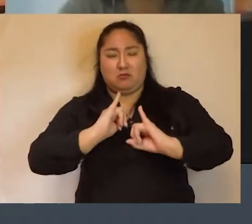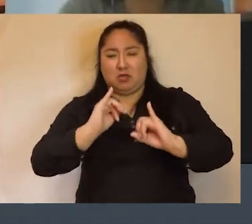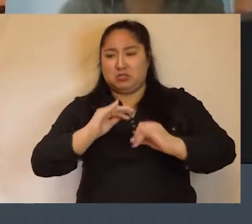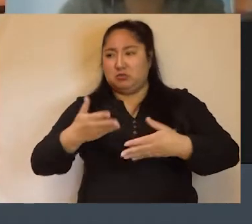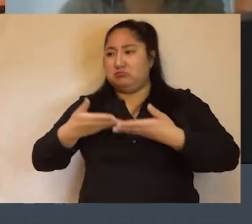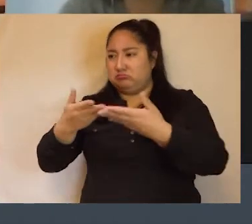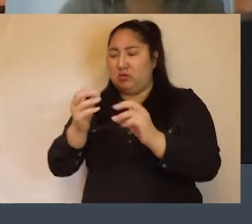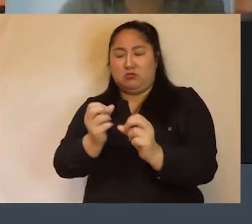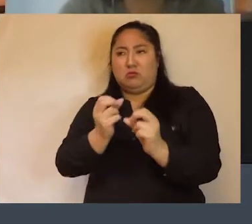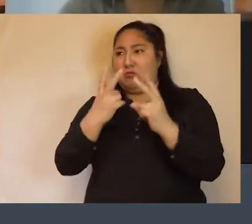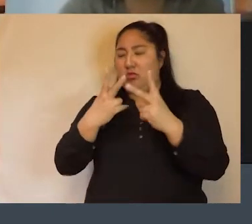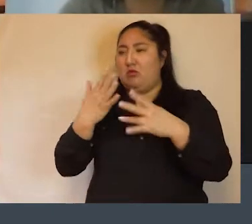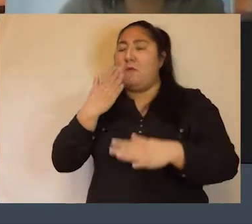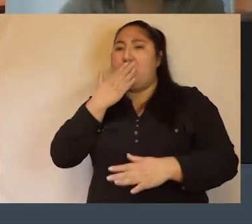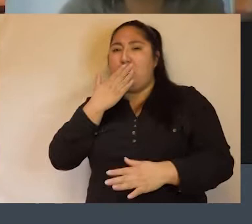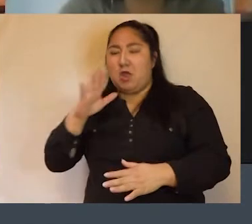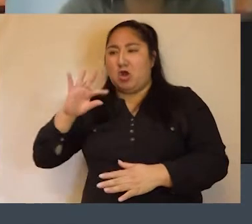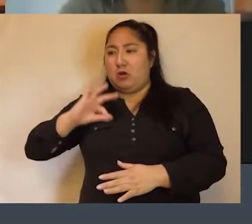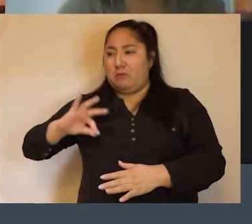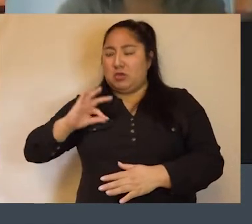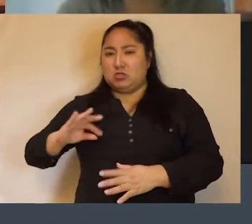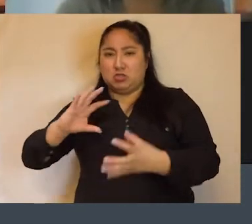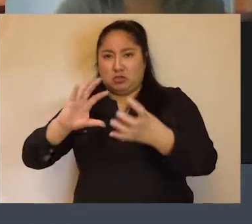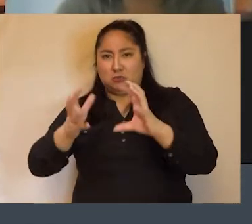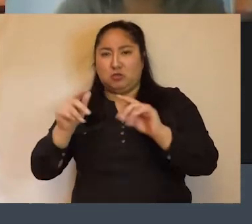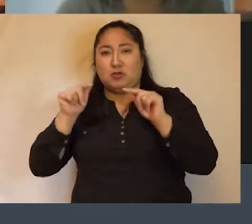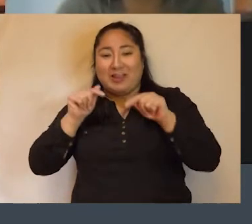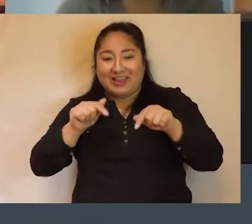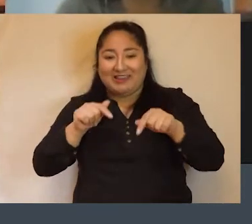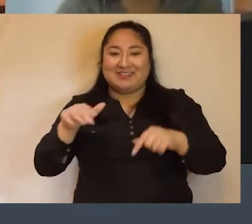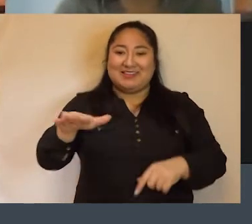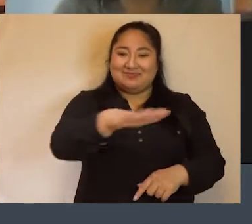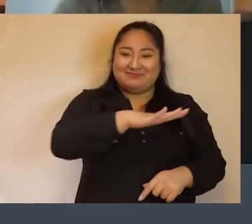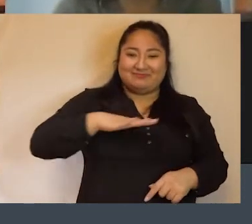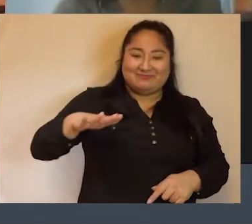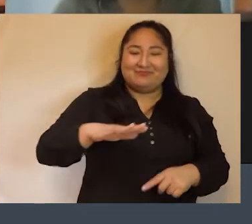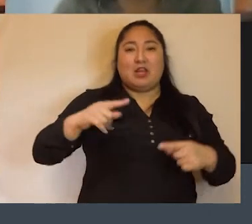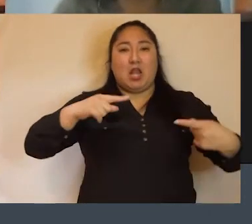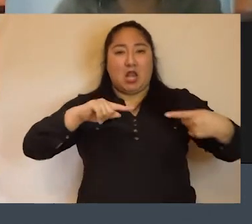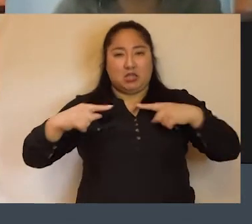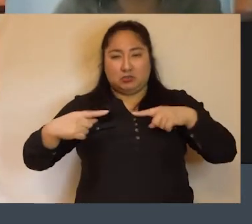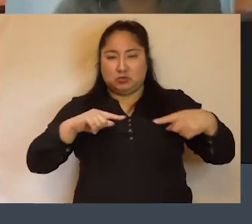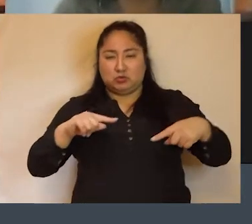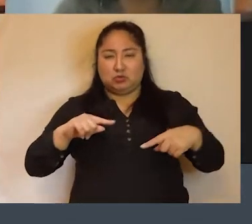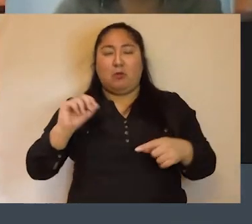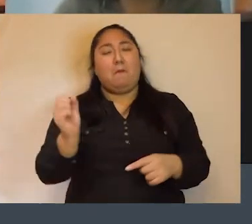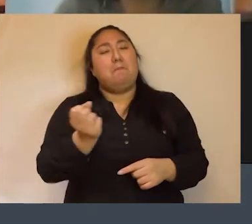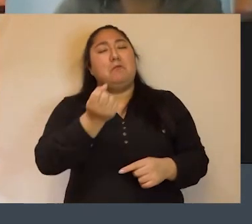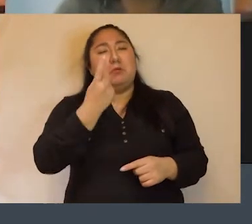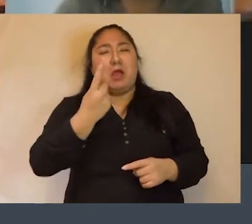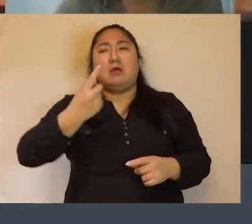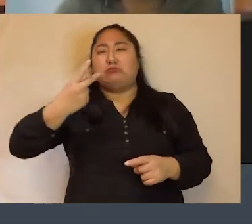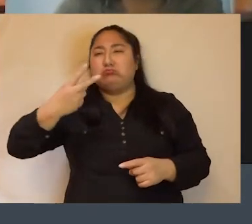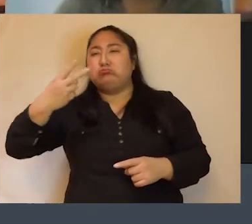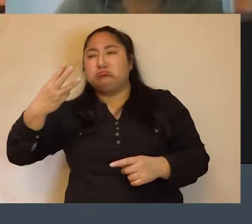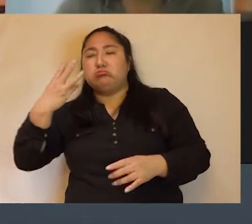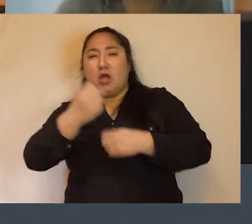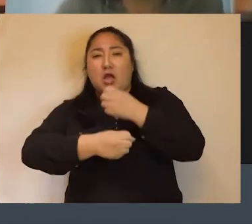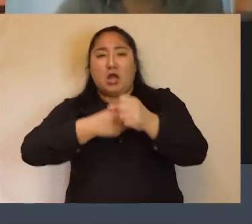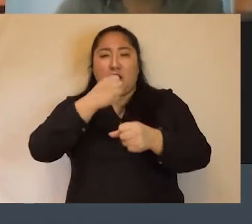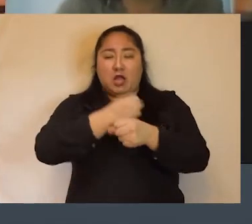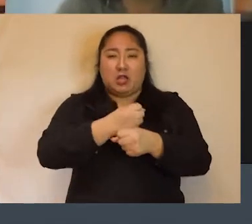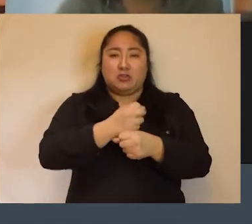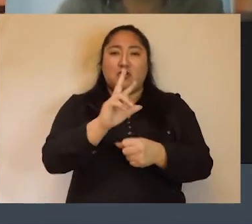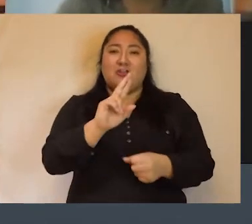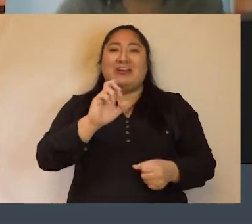garantizar a los chilenos las mejores pensiones del mundo. Ese era el nivel de discusión. Y efectivamente en los primeros años,